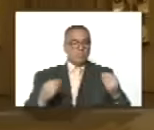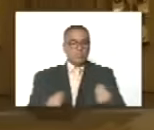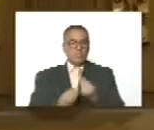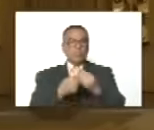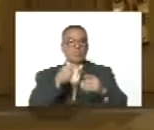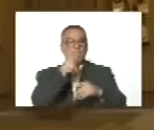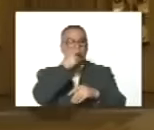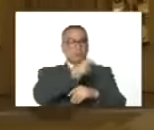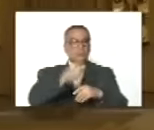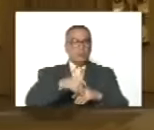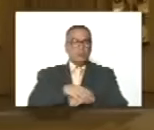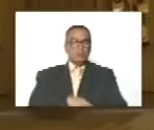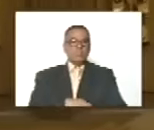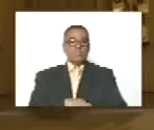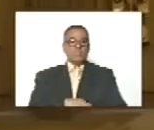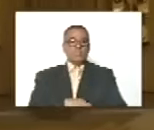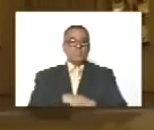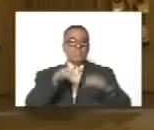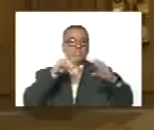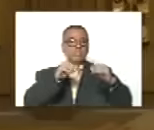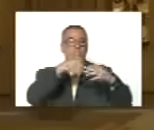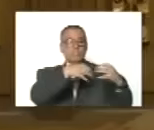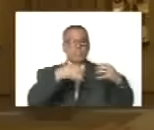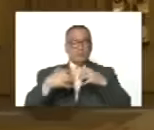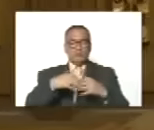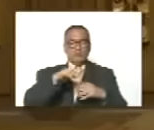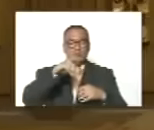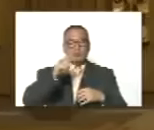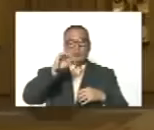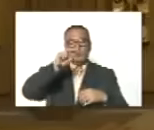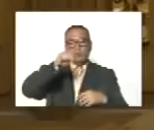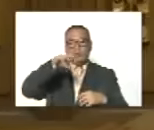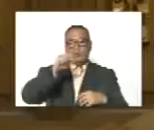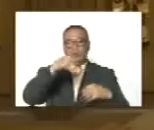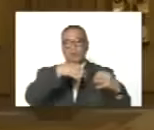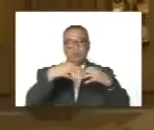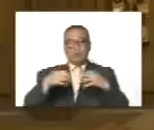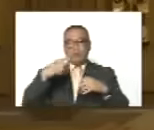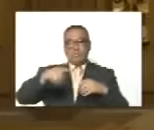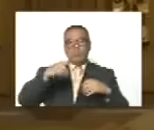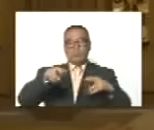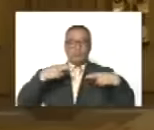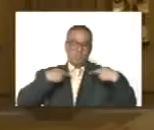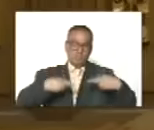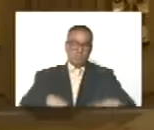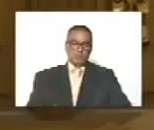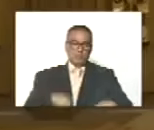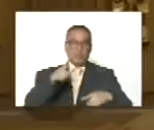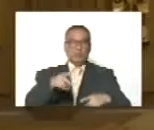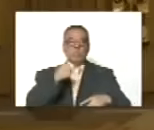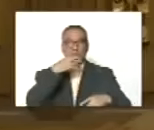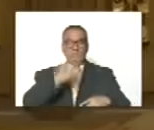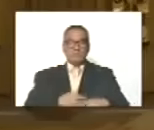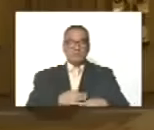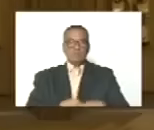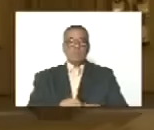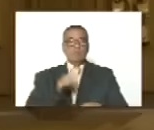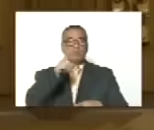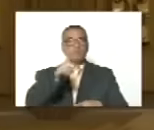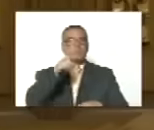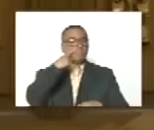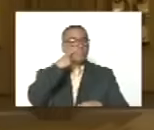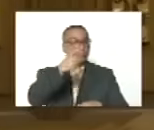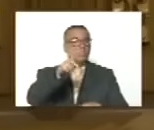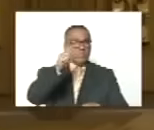pueblos. Hablando de la lucha por Palestina, es luchar por sus derechos humanos, esencialmente vulnerados por el